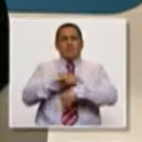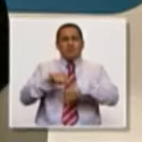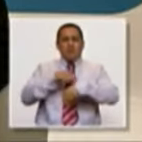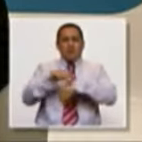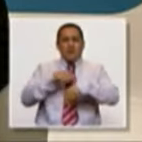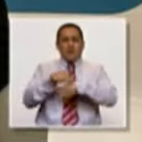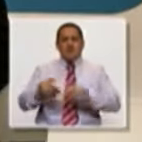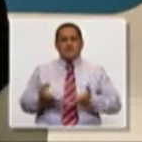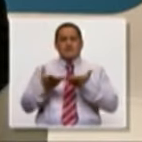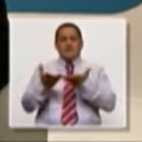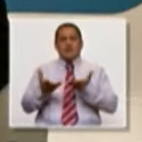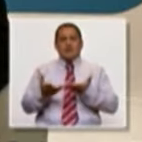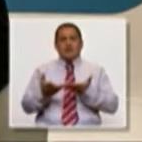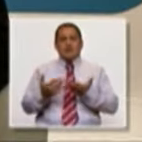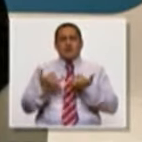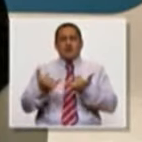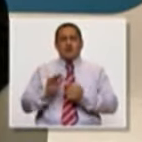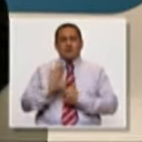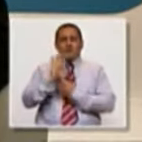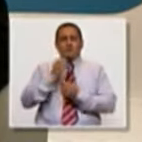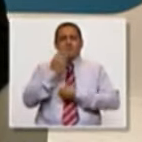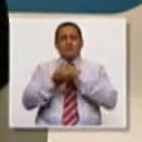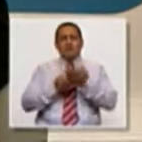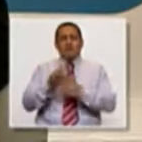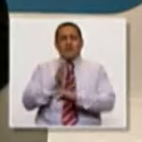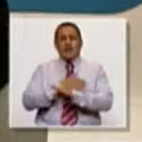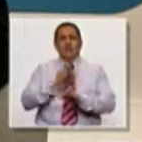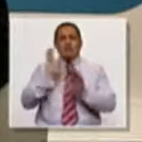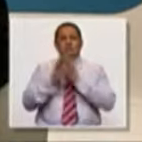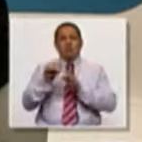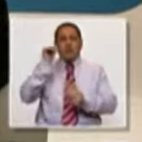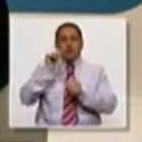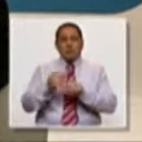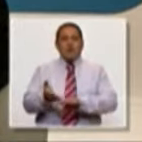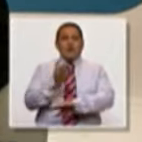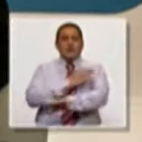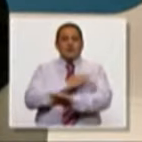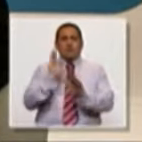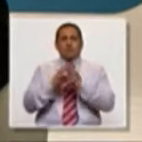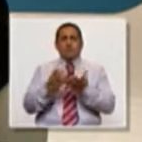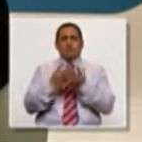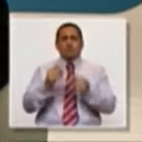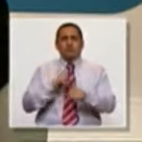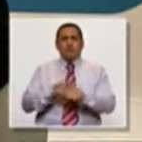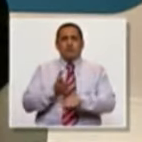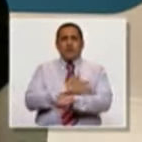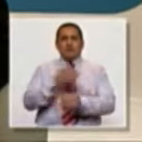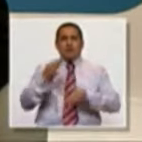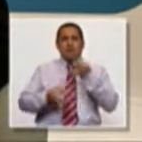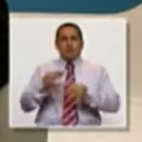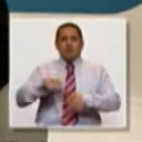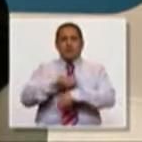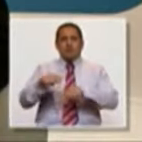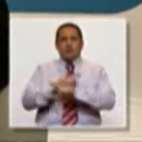pueda darse en la emisión de pronunciamientos. Hay un viejo dicho que se repite además muchas veces sobre que justicia que tarda